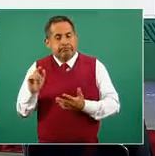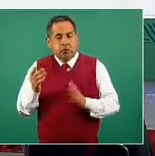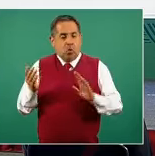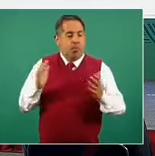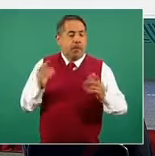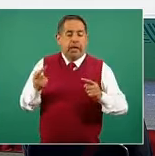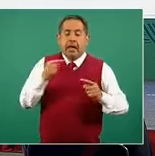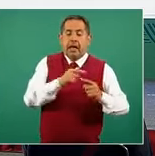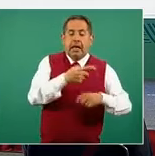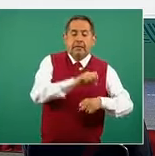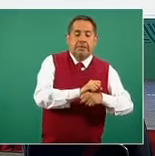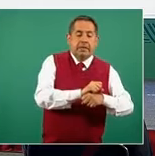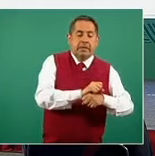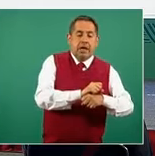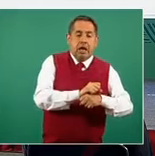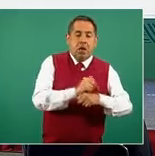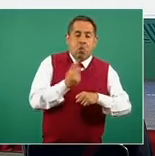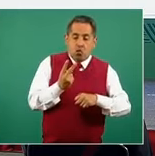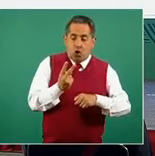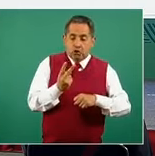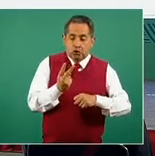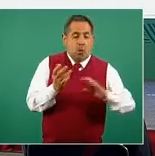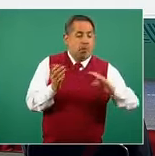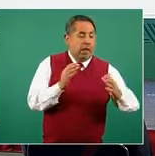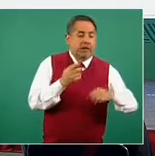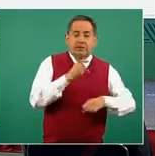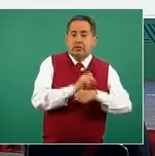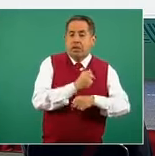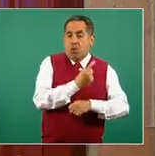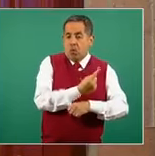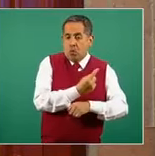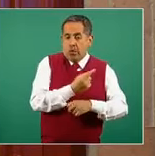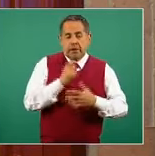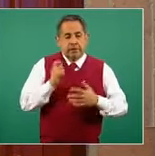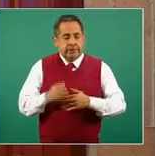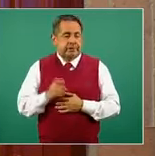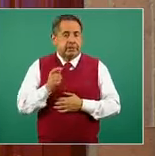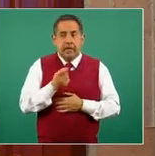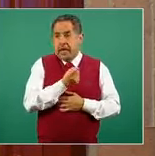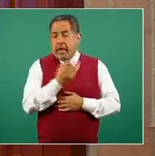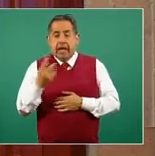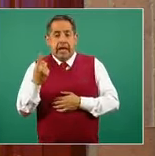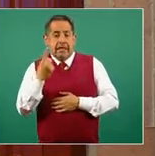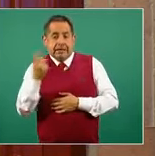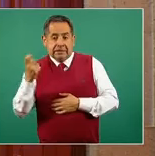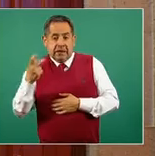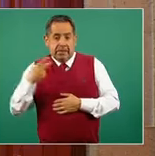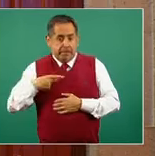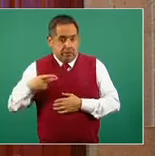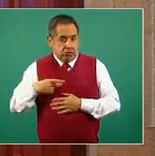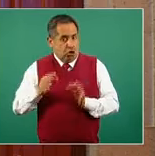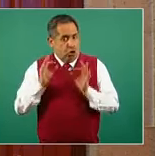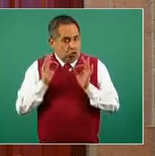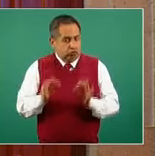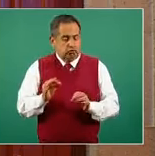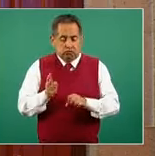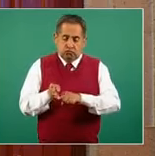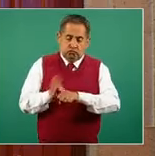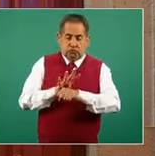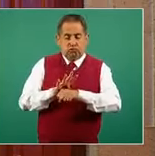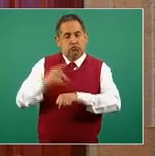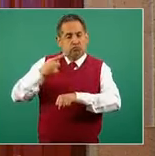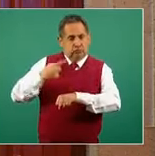2 con la semana 1. Esto significa que de cada 100 personas que se confirman a COVID-19 en